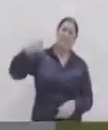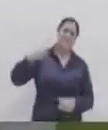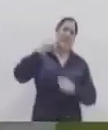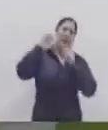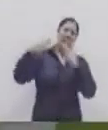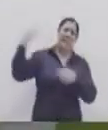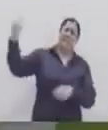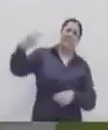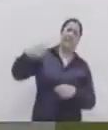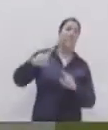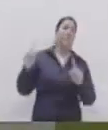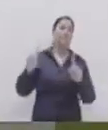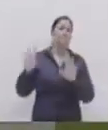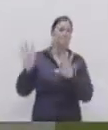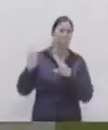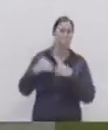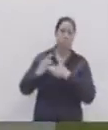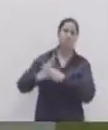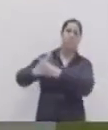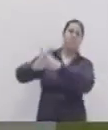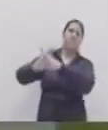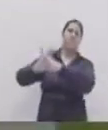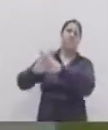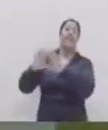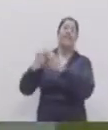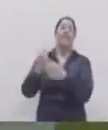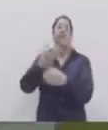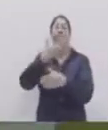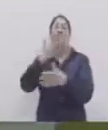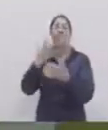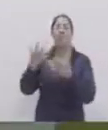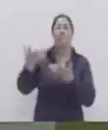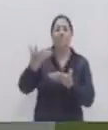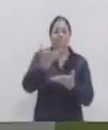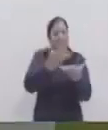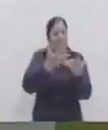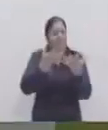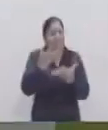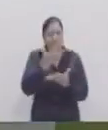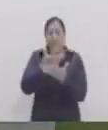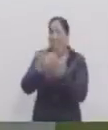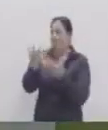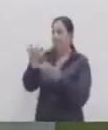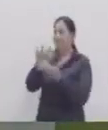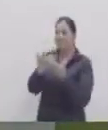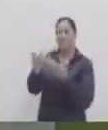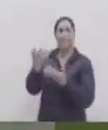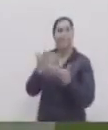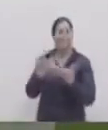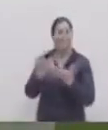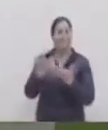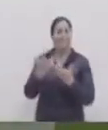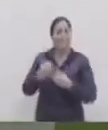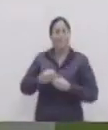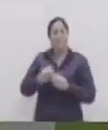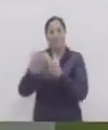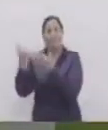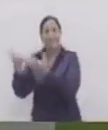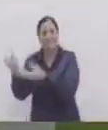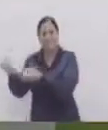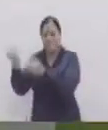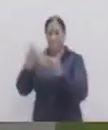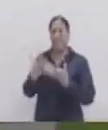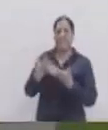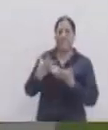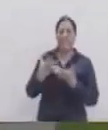un maltrato. Entonces, en la medida de lo que yo vaya interactuando y vayamos platicando y vayamos soltando todas